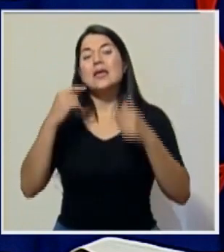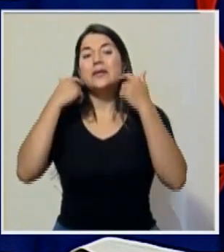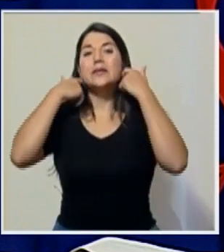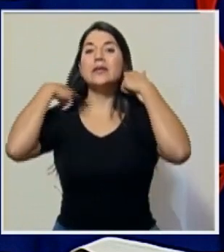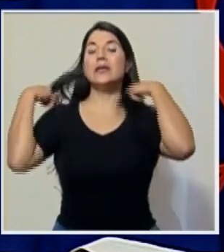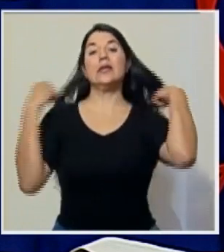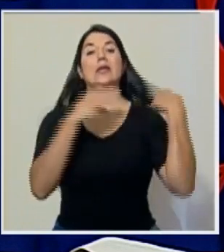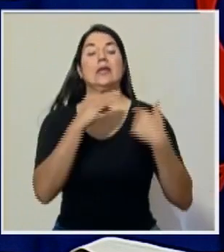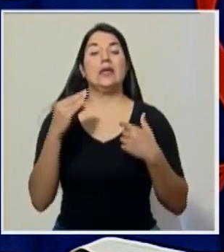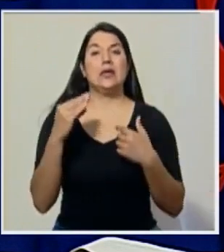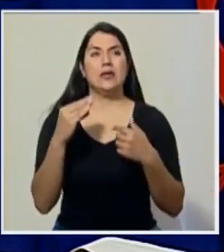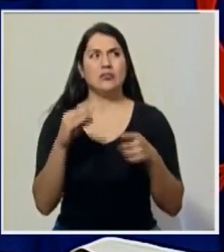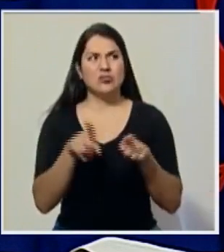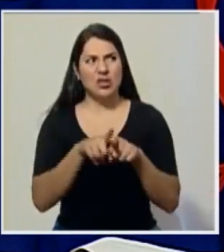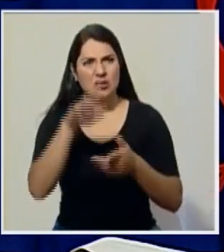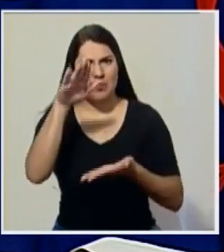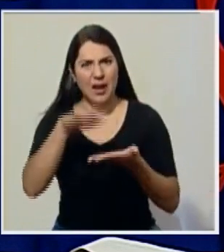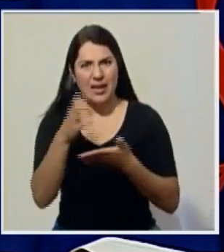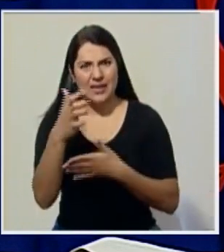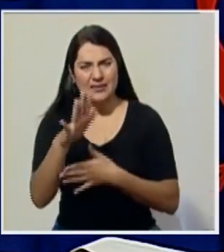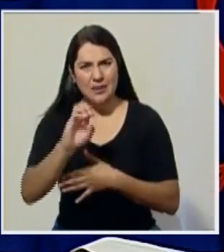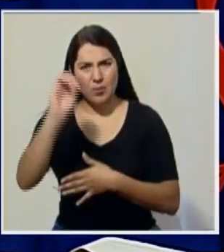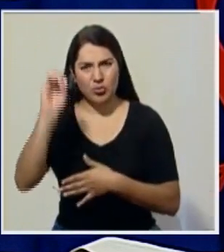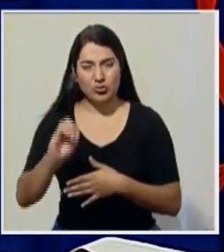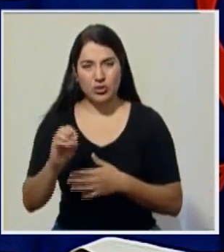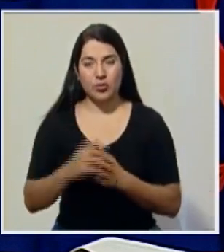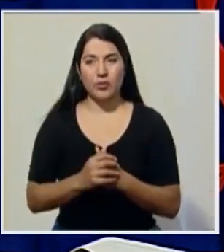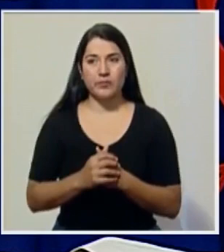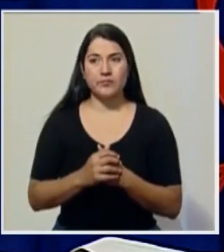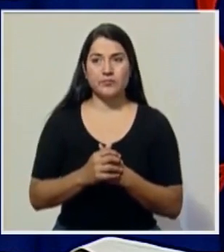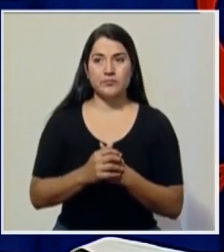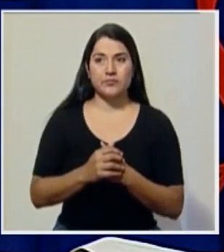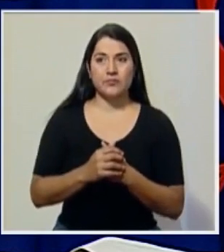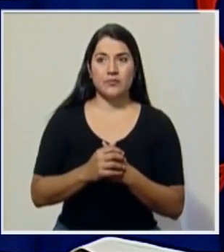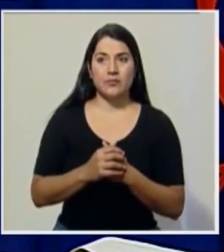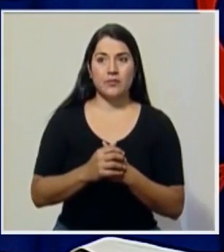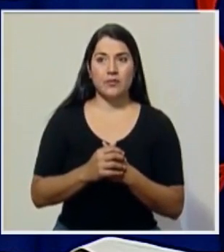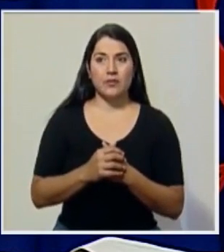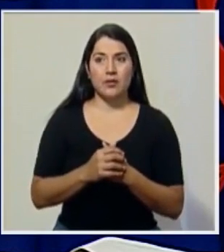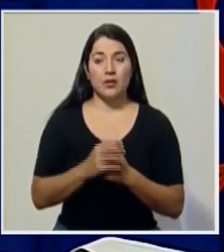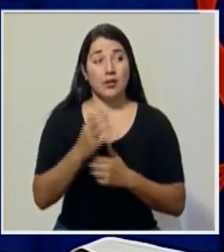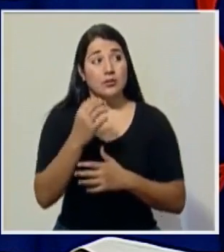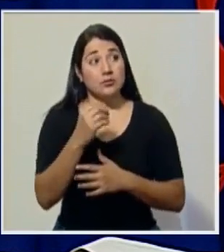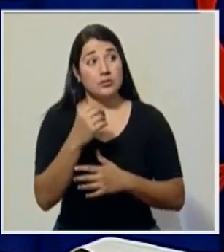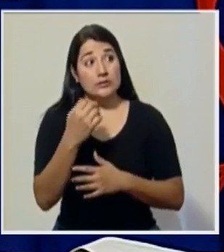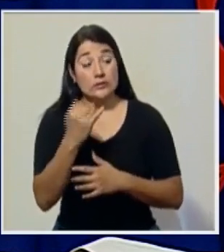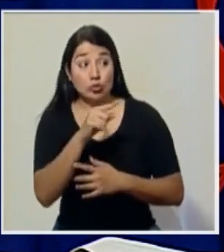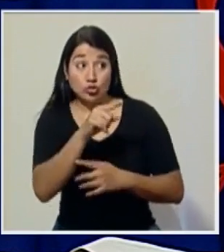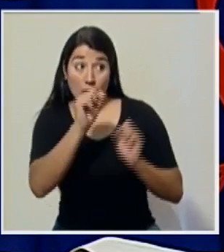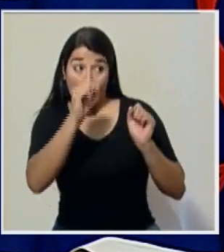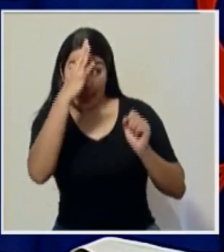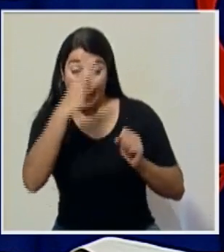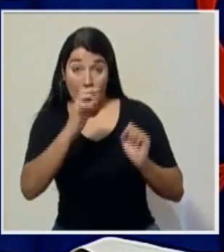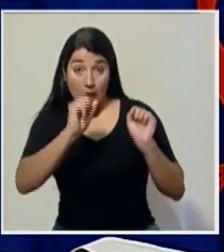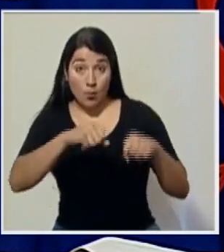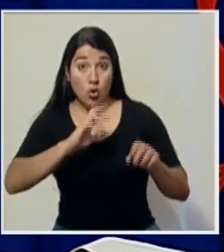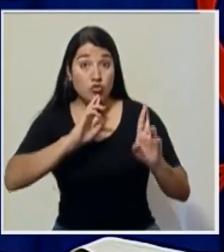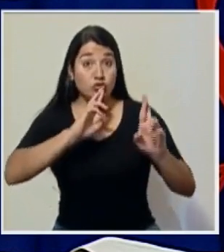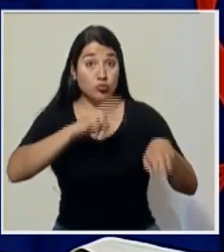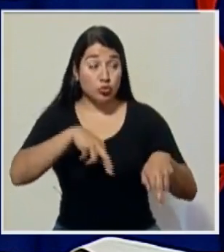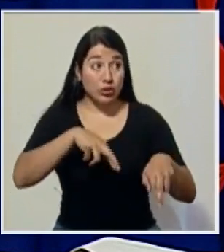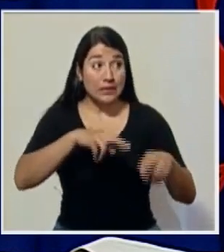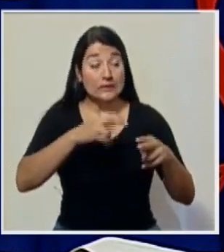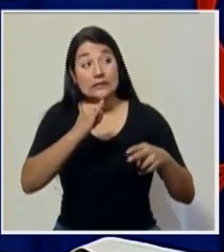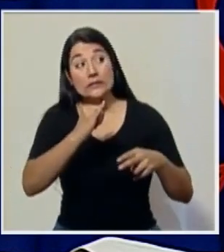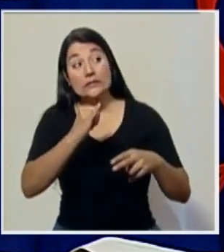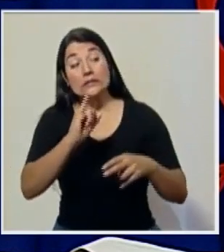Poder Ejecutivo? En la medida de lo posible que usted considere, doña Victoria, que pueda aportar en esta pregunta, si no, complementamos con otros